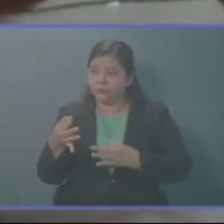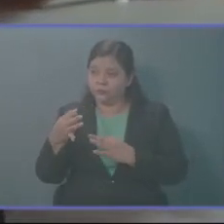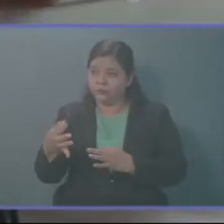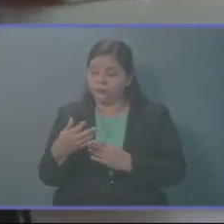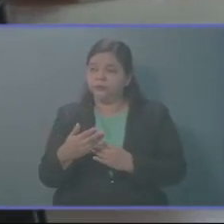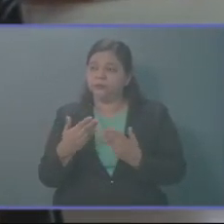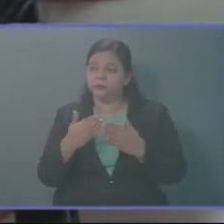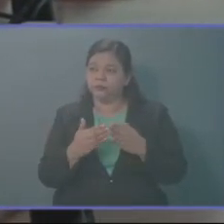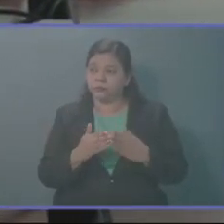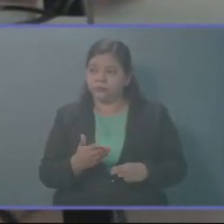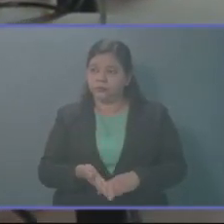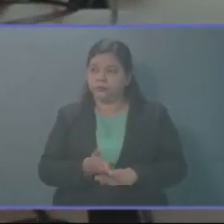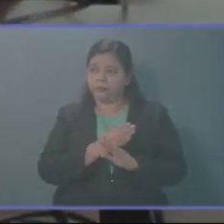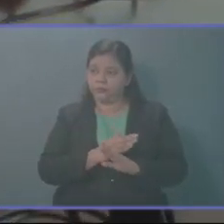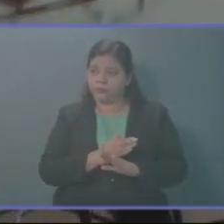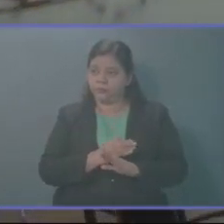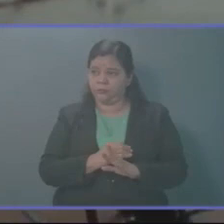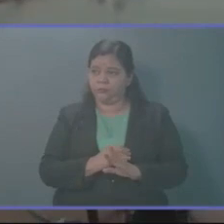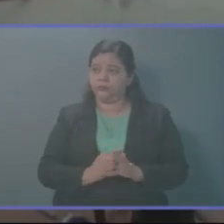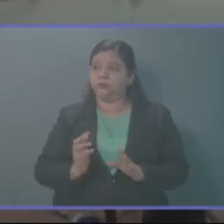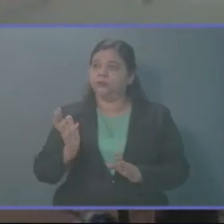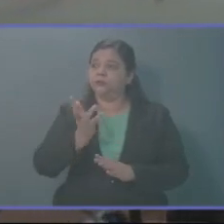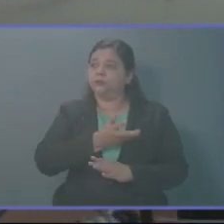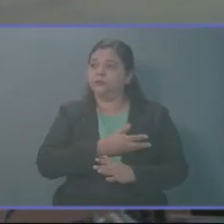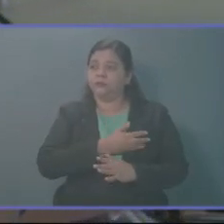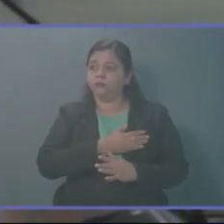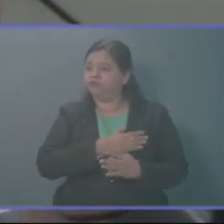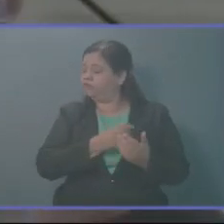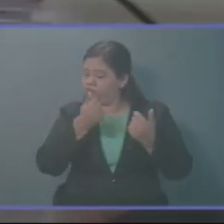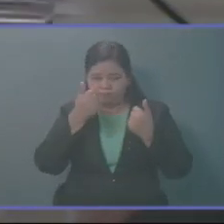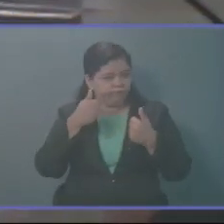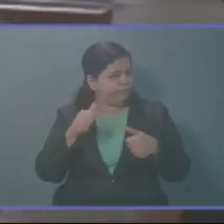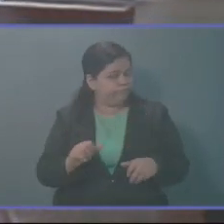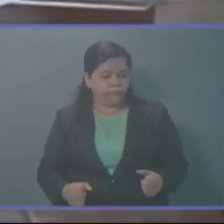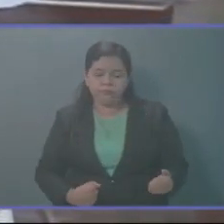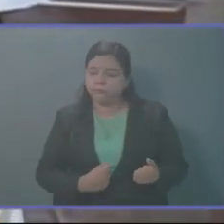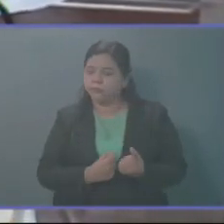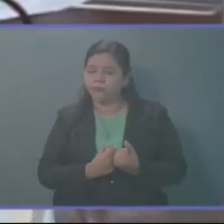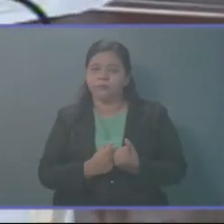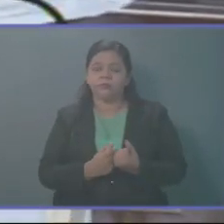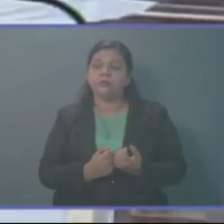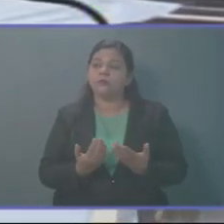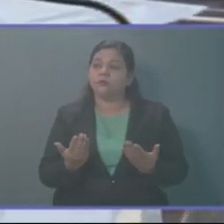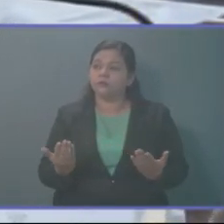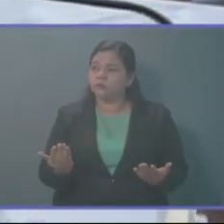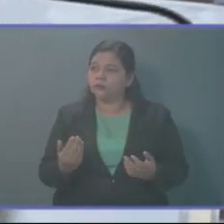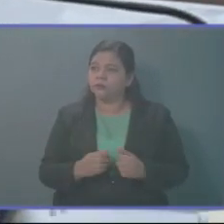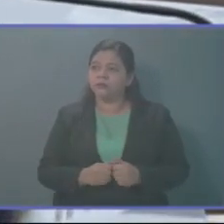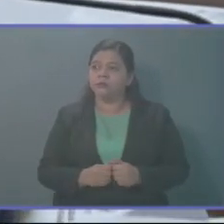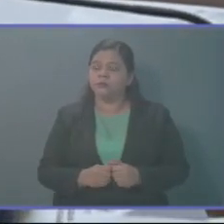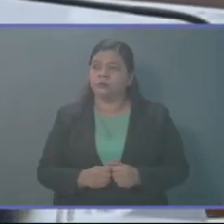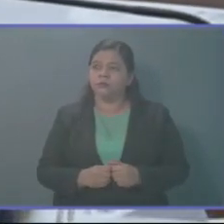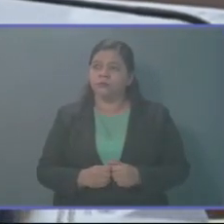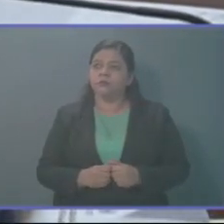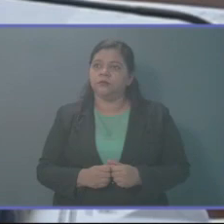diferencia de la anterior, nosotros sí no la acompañamos. Es decir,